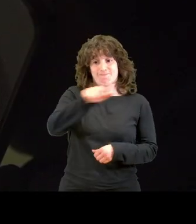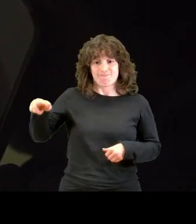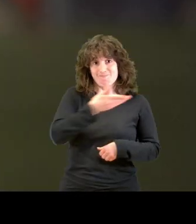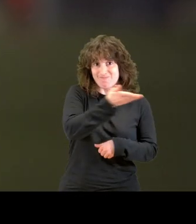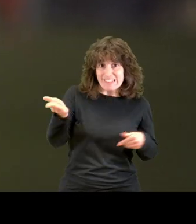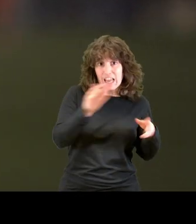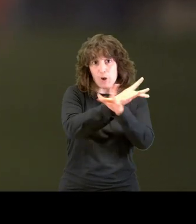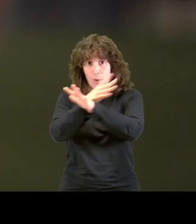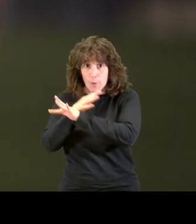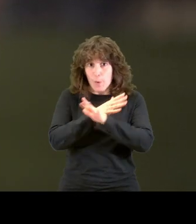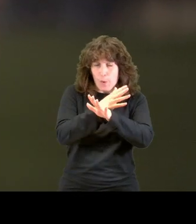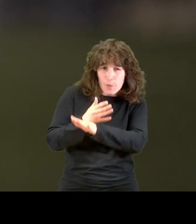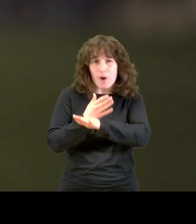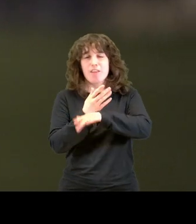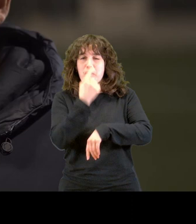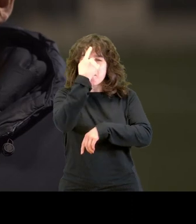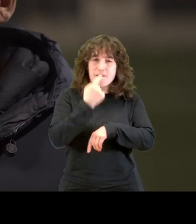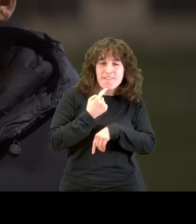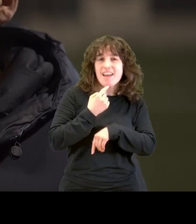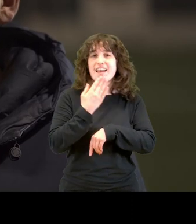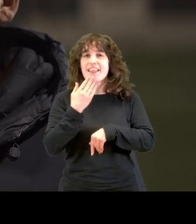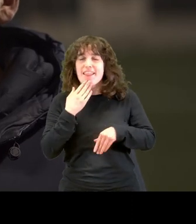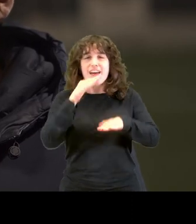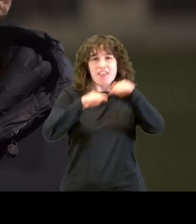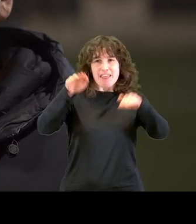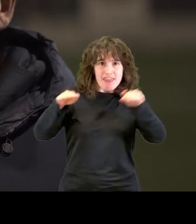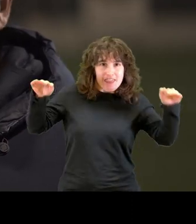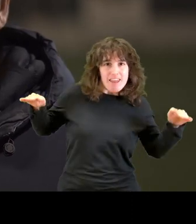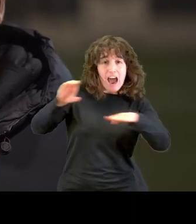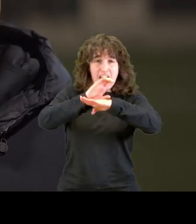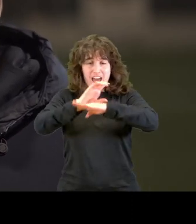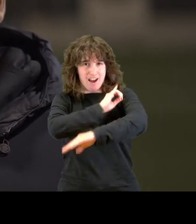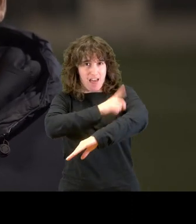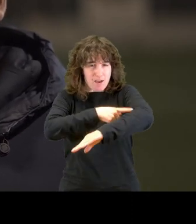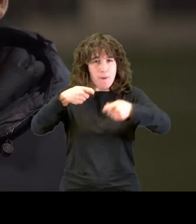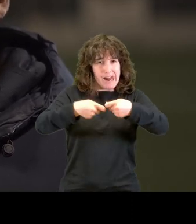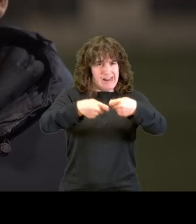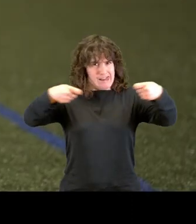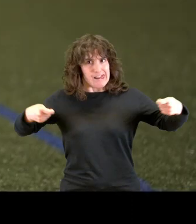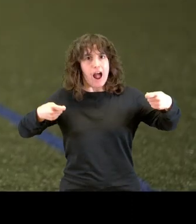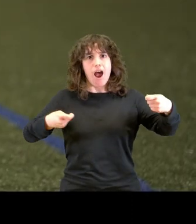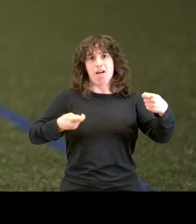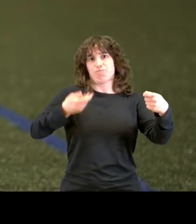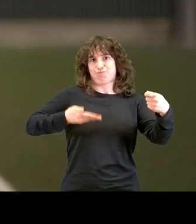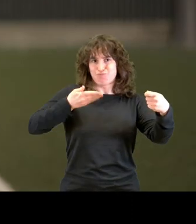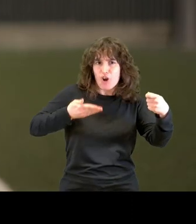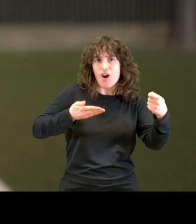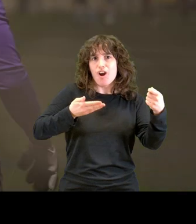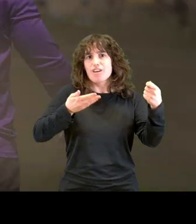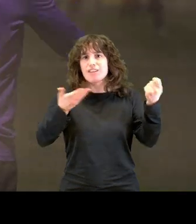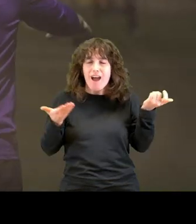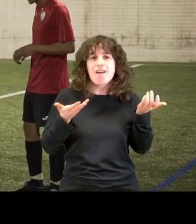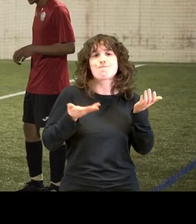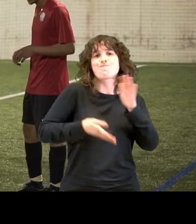Haber conseguido alargar un poco la carrera deportiva de estos jugadores, que tienen diferentes perfiles y edades, es importante que